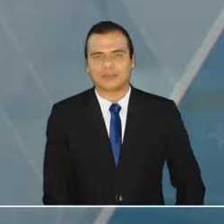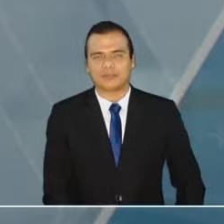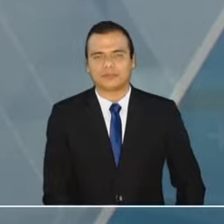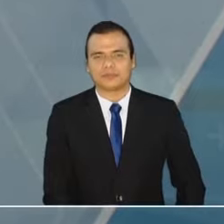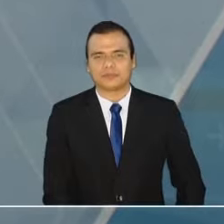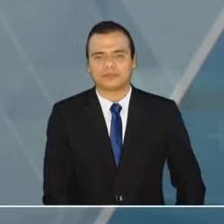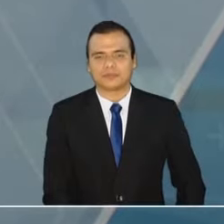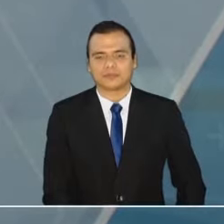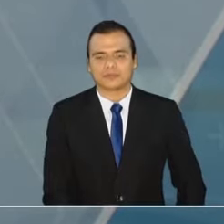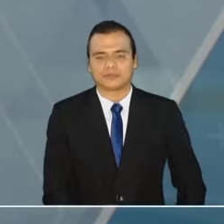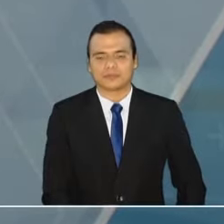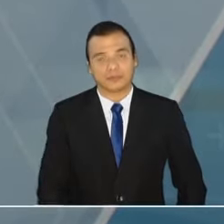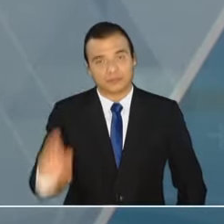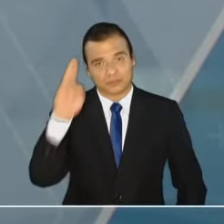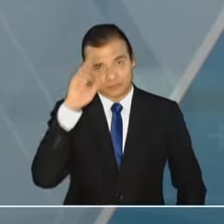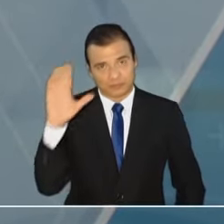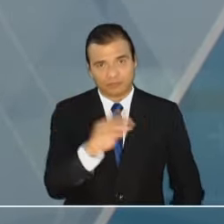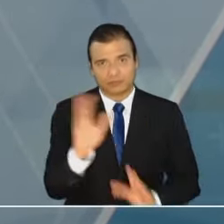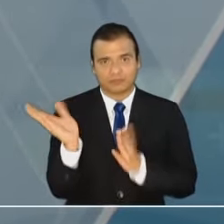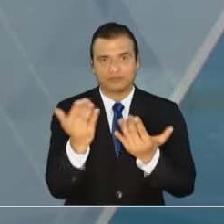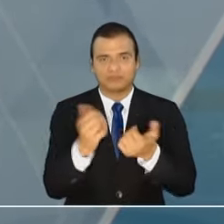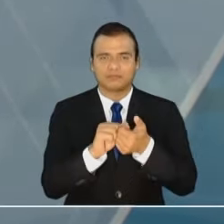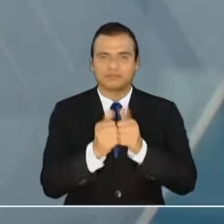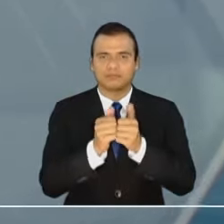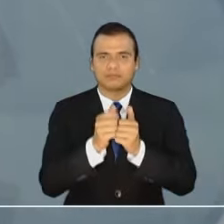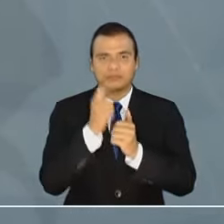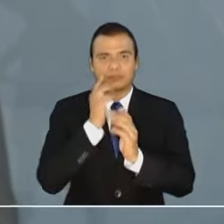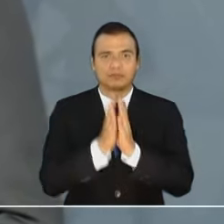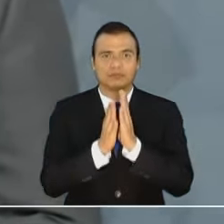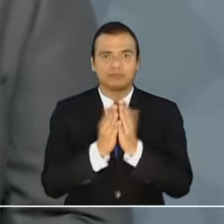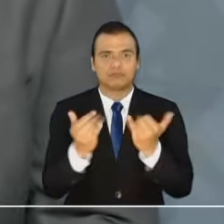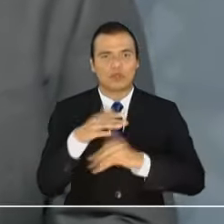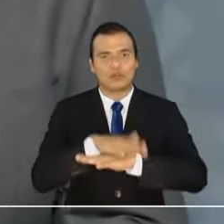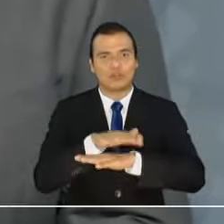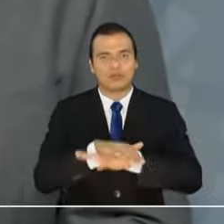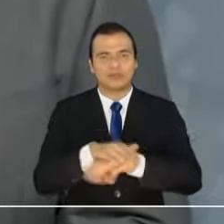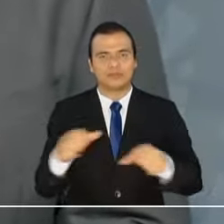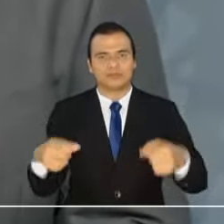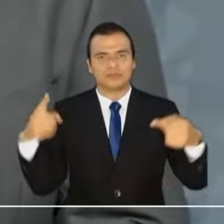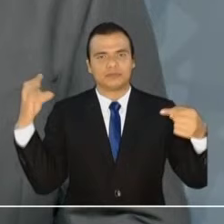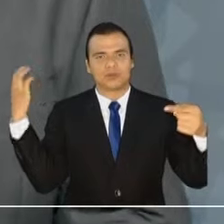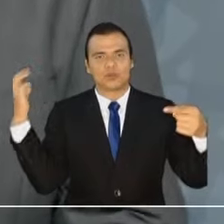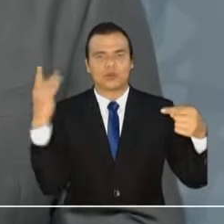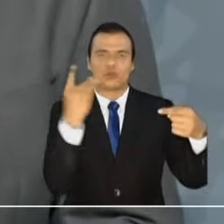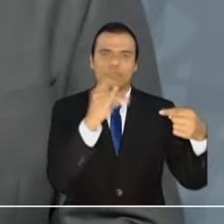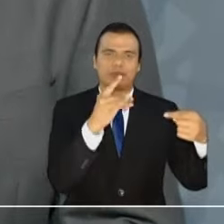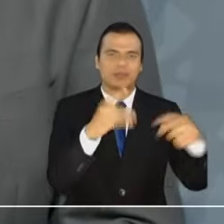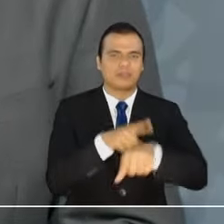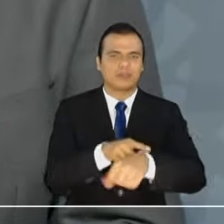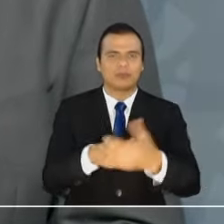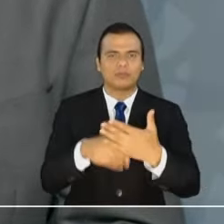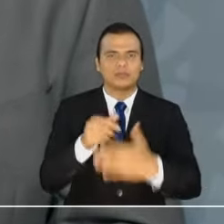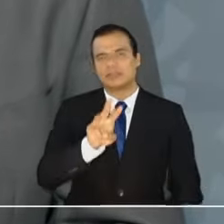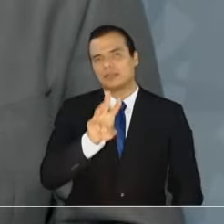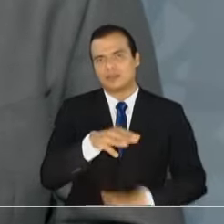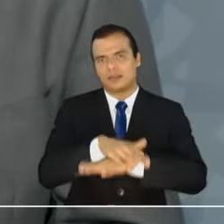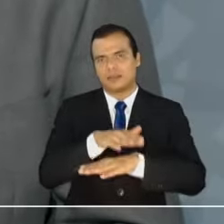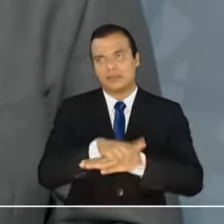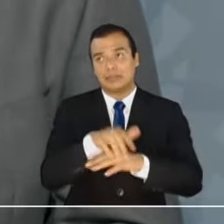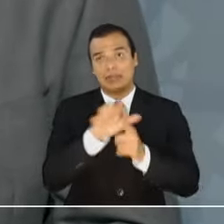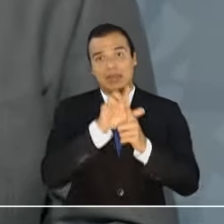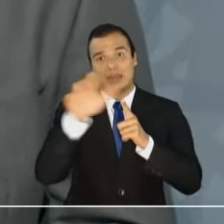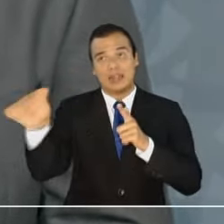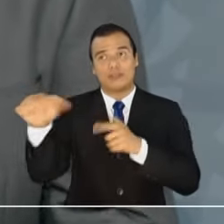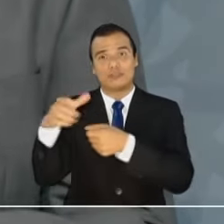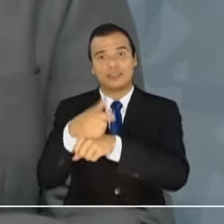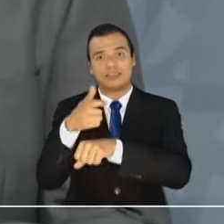Hola, iniciamos deportes, tarde de eliminatoria, a las 3, Colombia visita a Bolivia, allá en el Alto, a 4.150